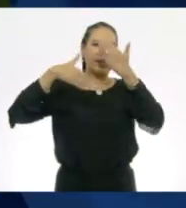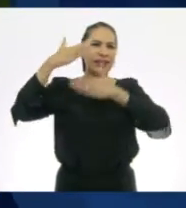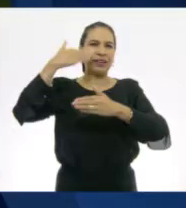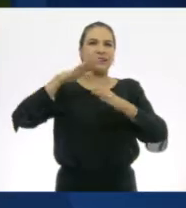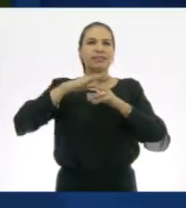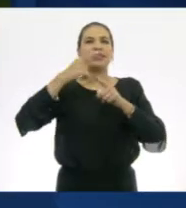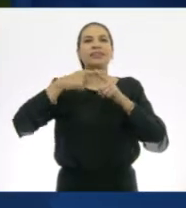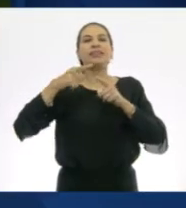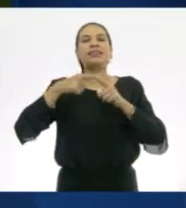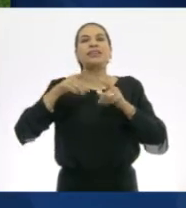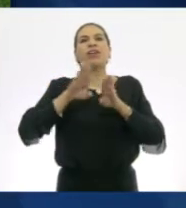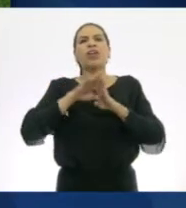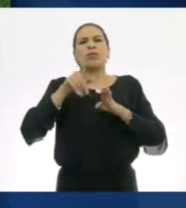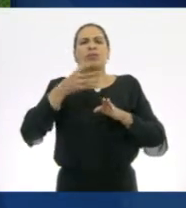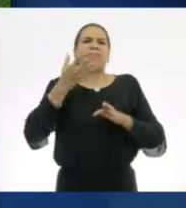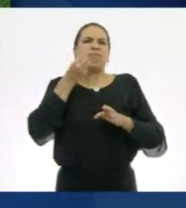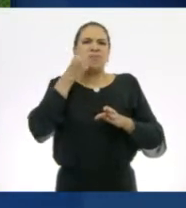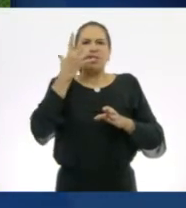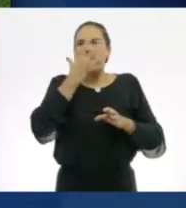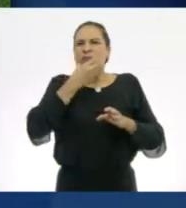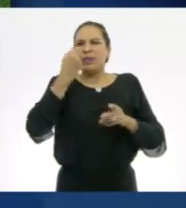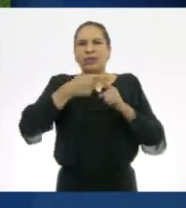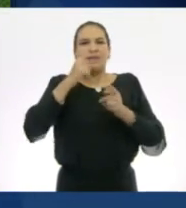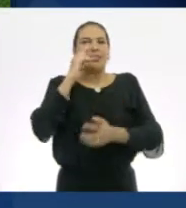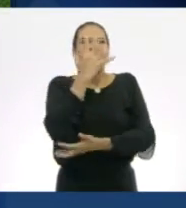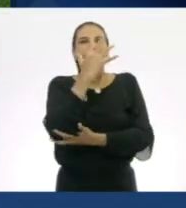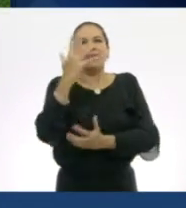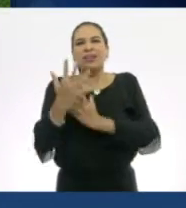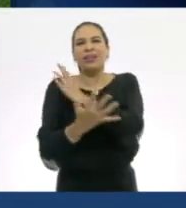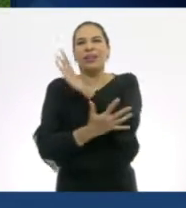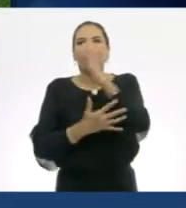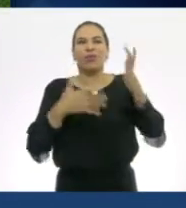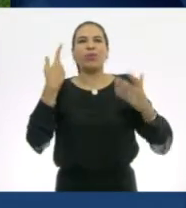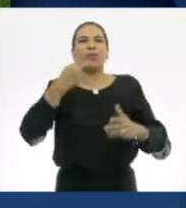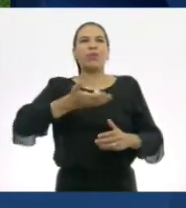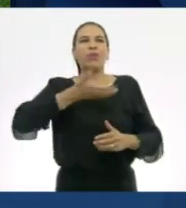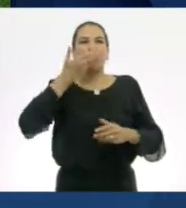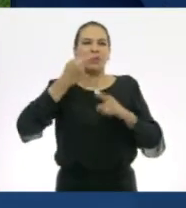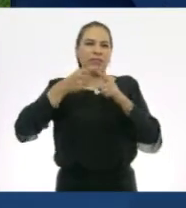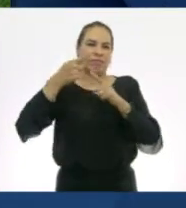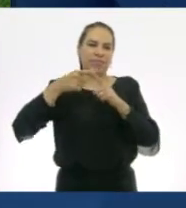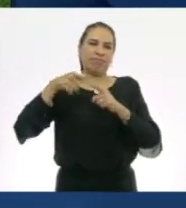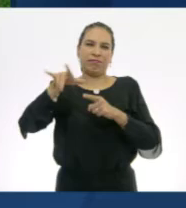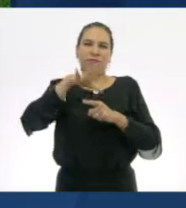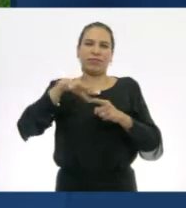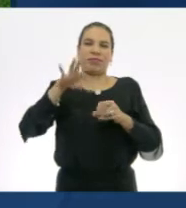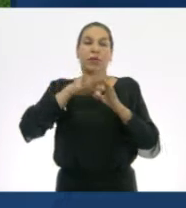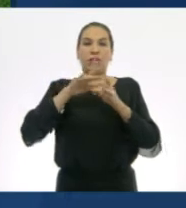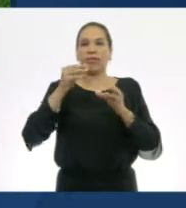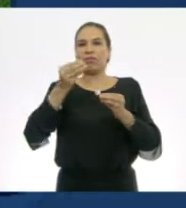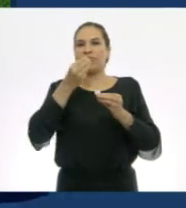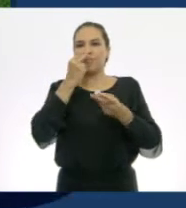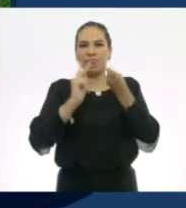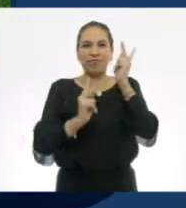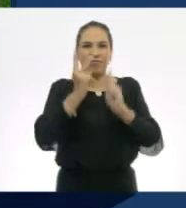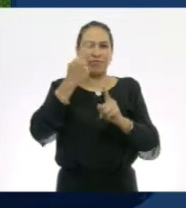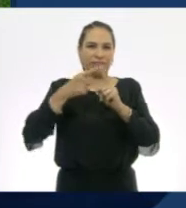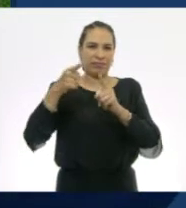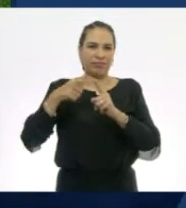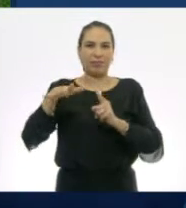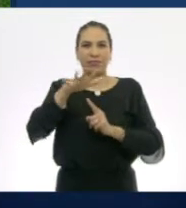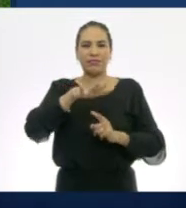hubo tiempos magníficos en que el paisaje era transitado por aquellos herbívoros colosales.